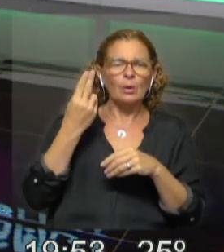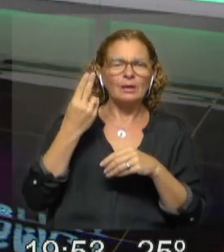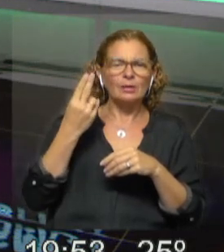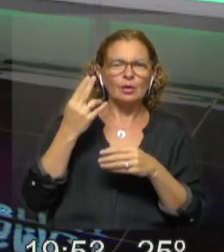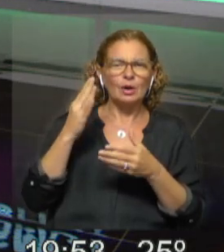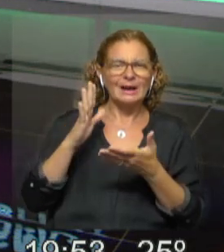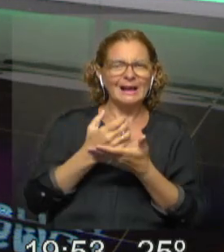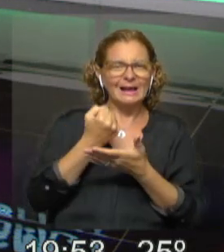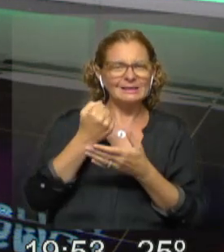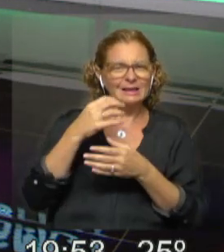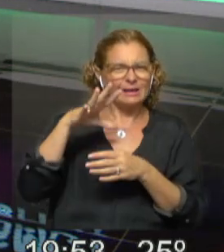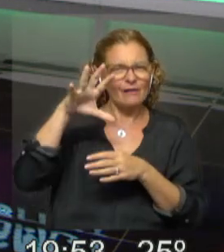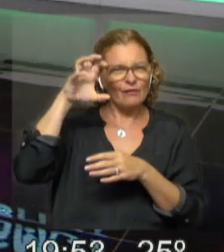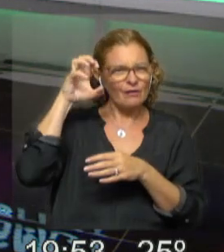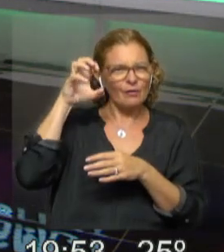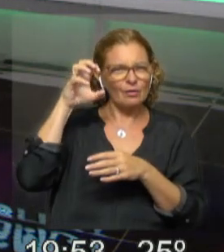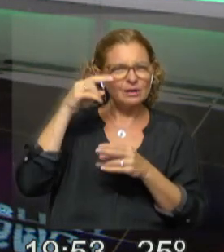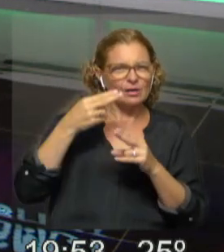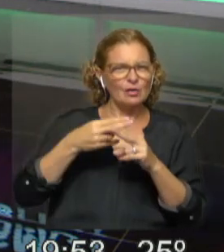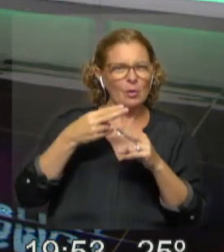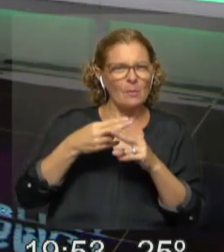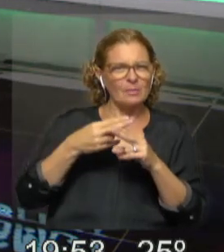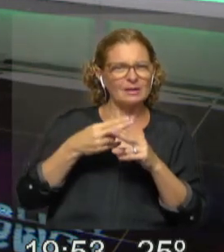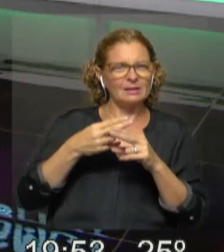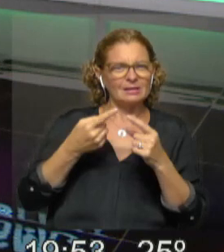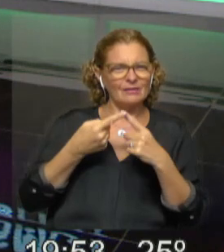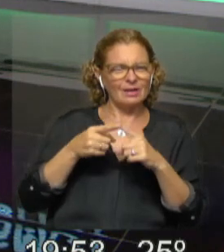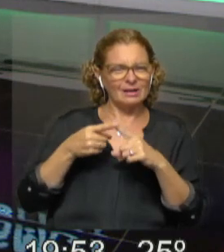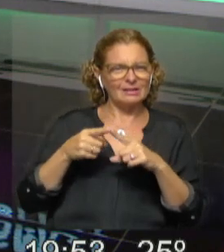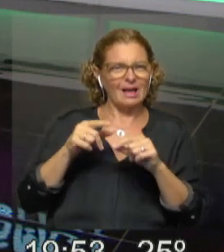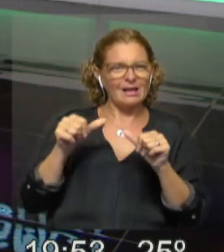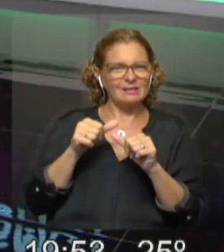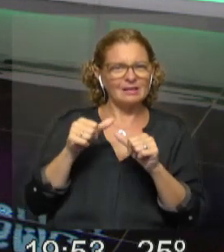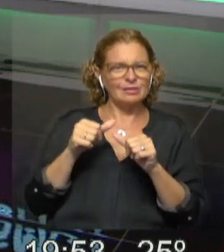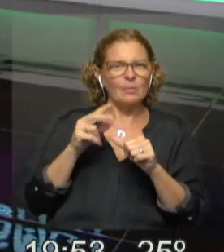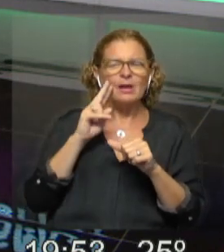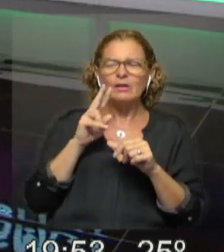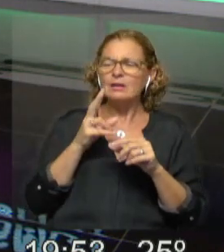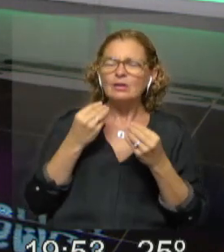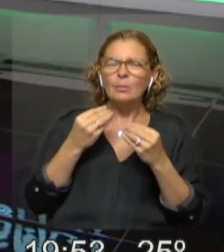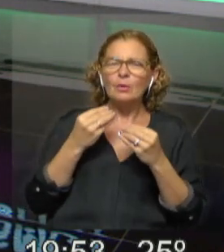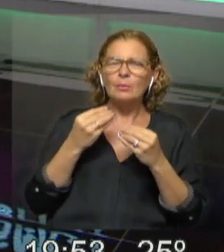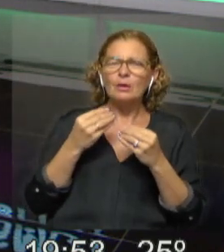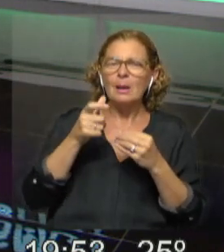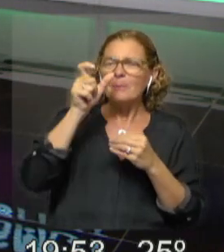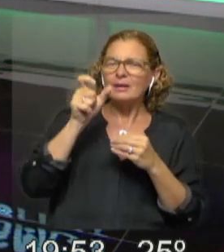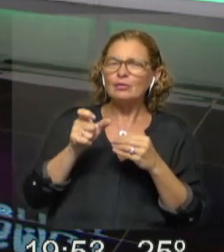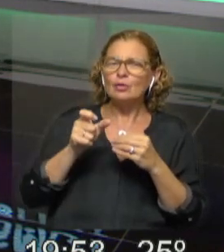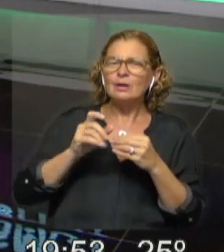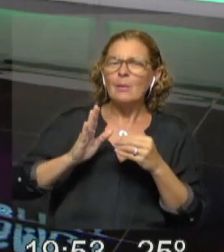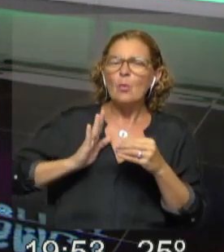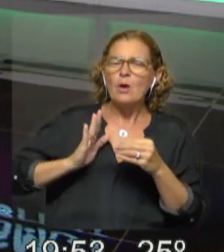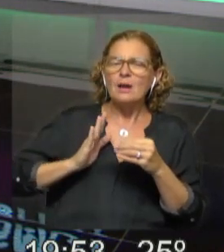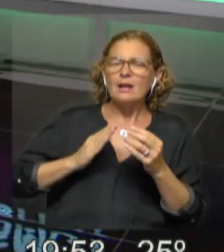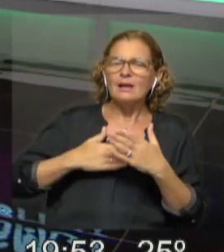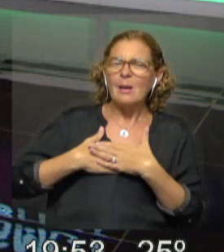de la memoria lésbica. Así lo llaman, se están generando acciones en ese sentido para tratar de rastrear cuáles fueron esas figuras lesbianas de nuestro